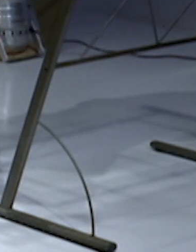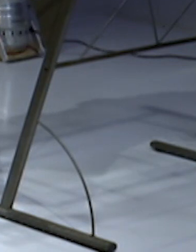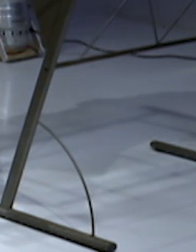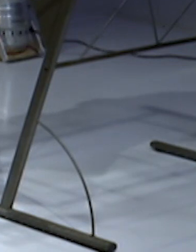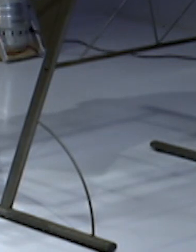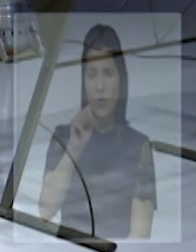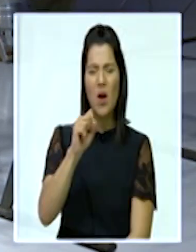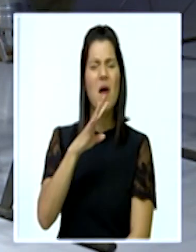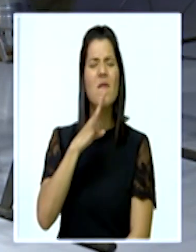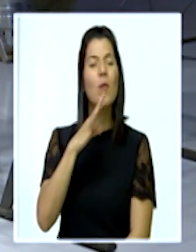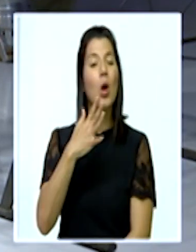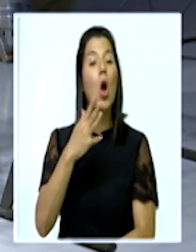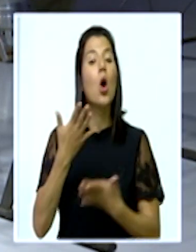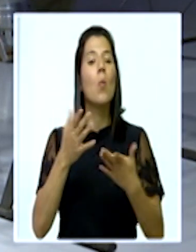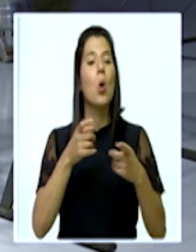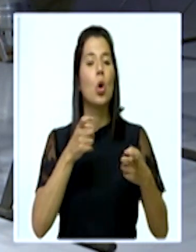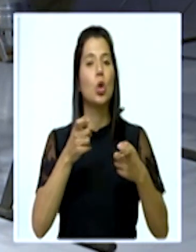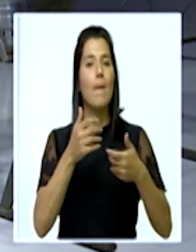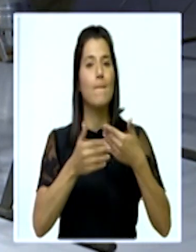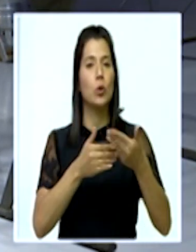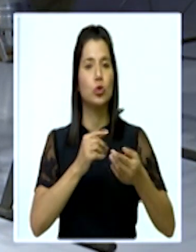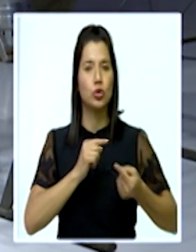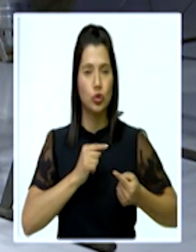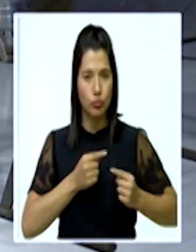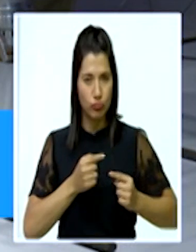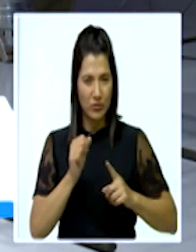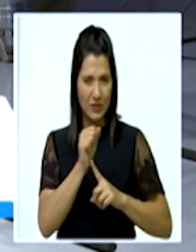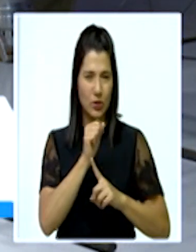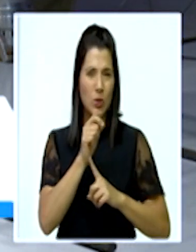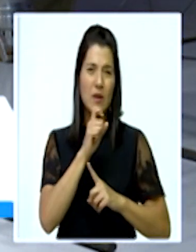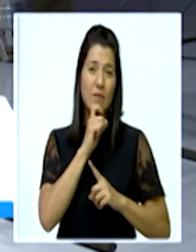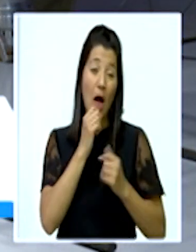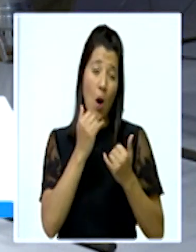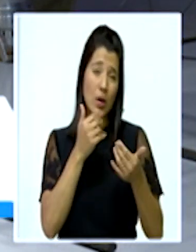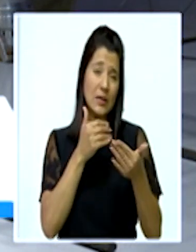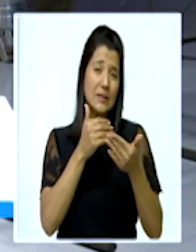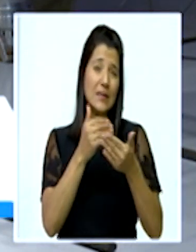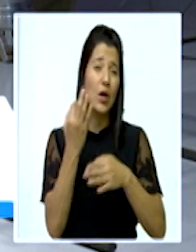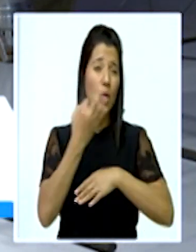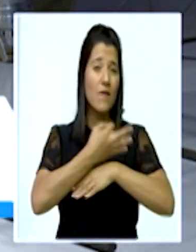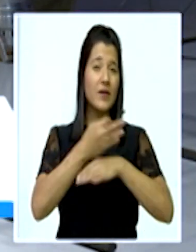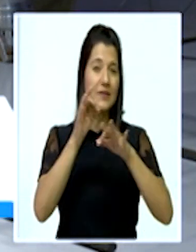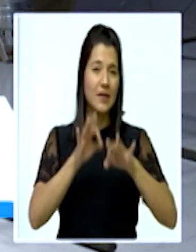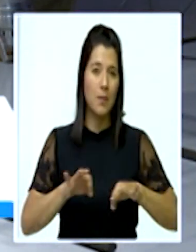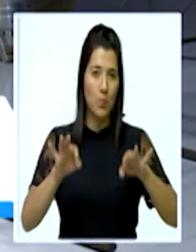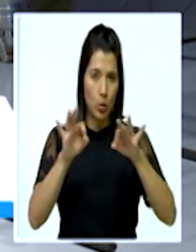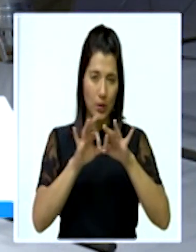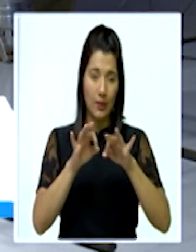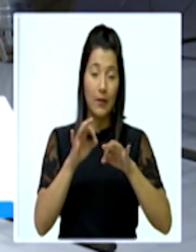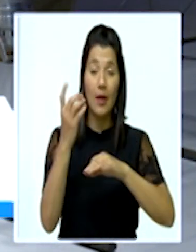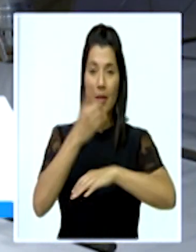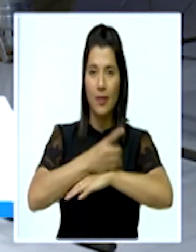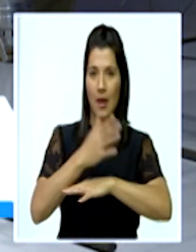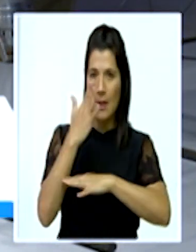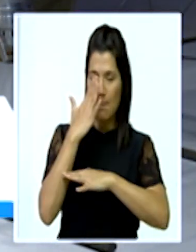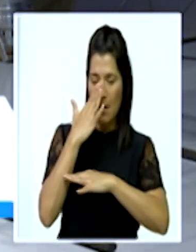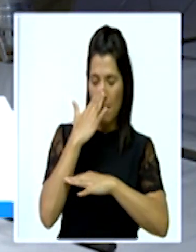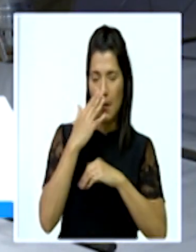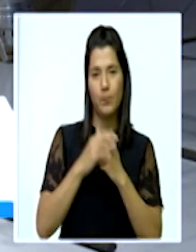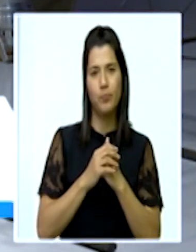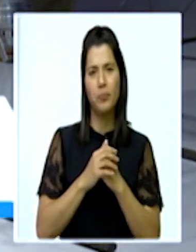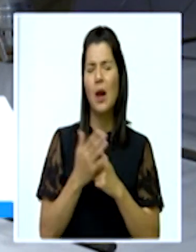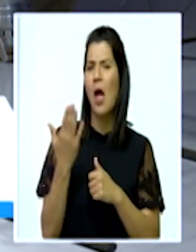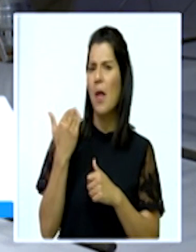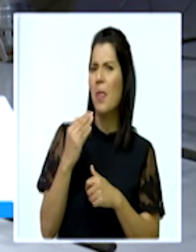manejo de duelo y situaciones difíciles acercándose a una fecha tan importante como es el Día de la Madre. María Esther, estábamos